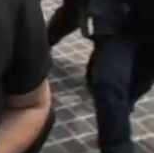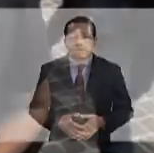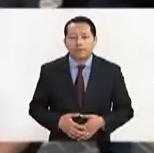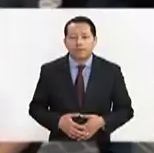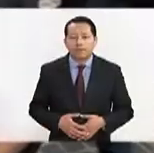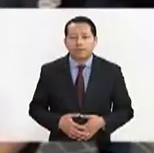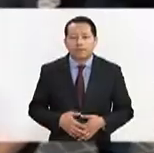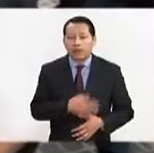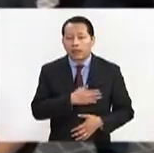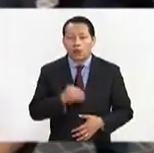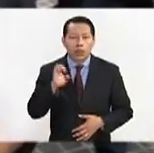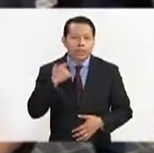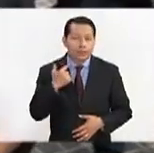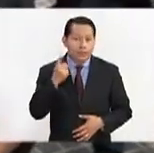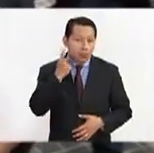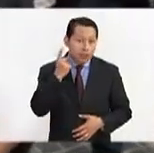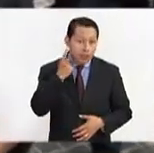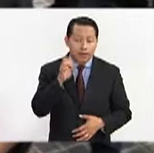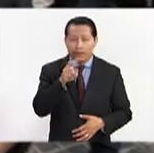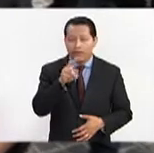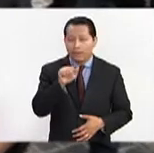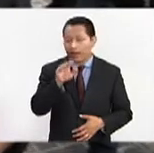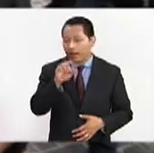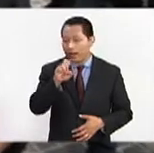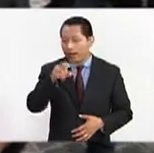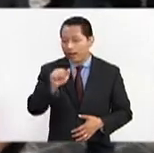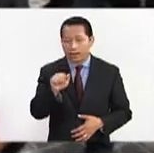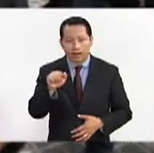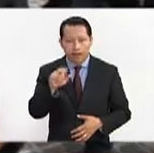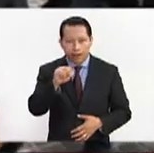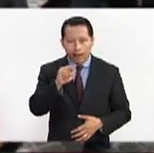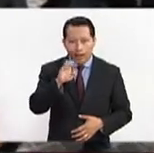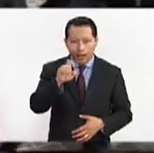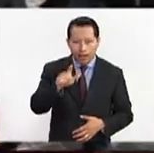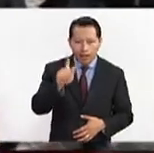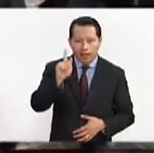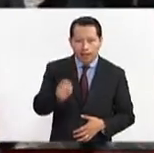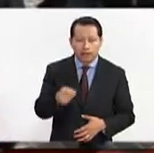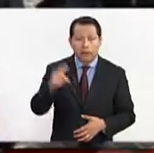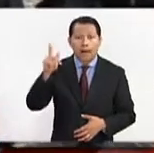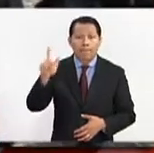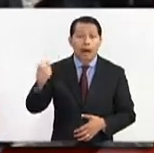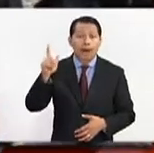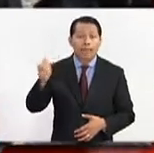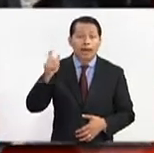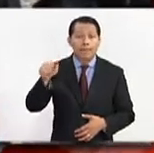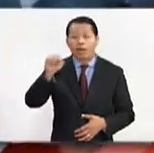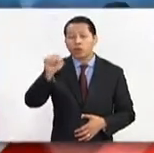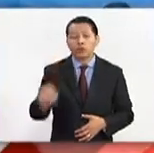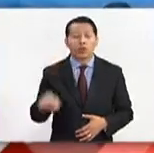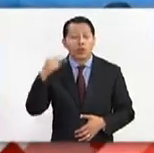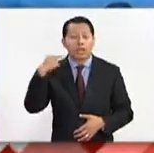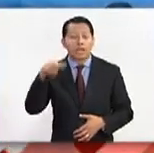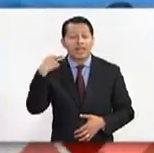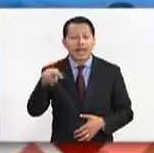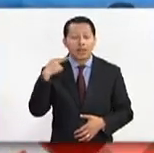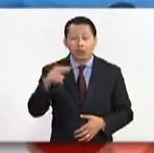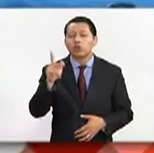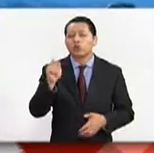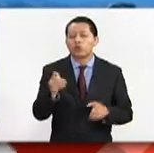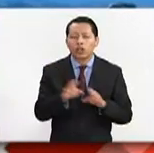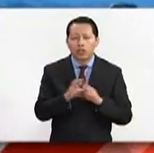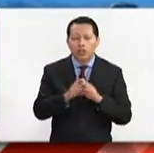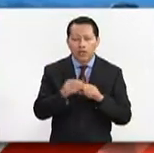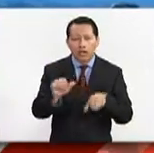El hijo de la exdiputada Eva Cadena, Ángel Donet Cadena, fue atacado a tiros en el sur de Veracruz mientras viajaba en